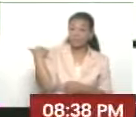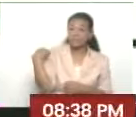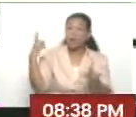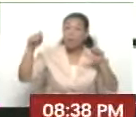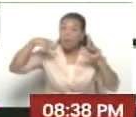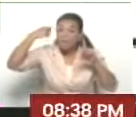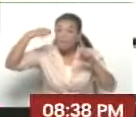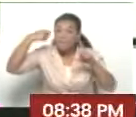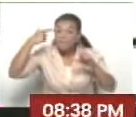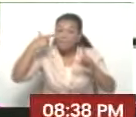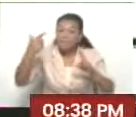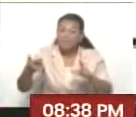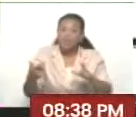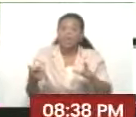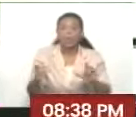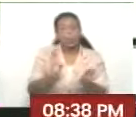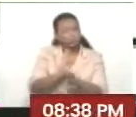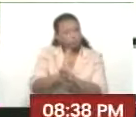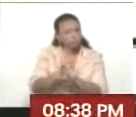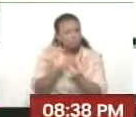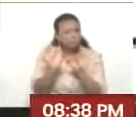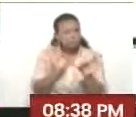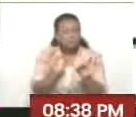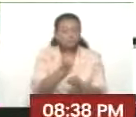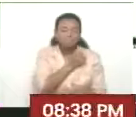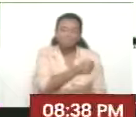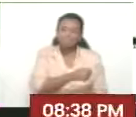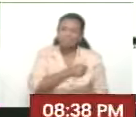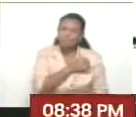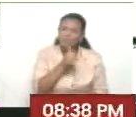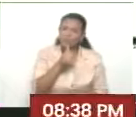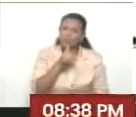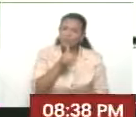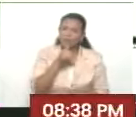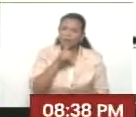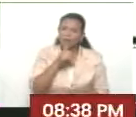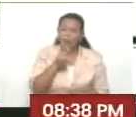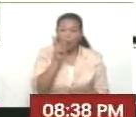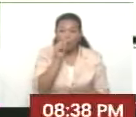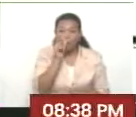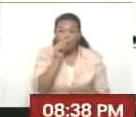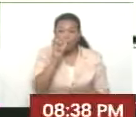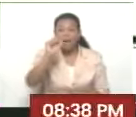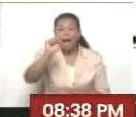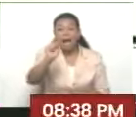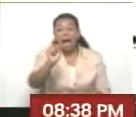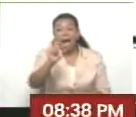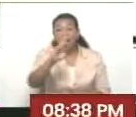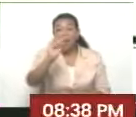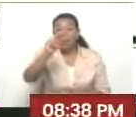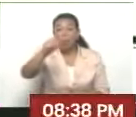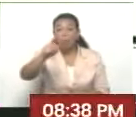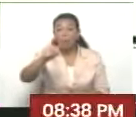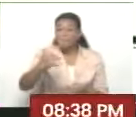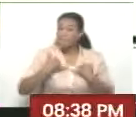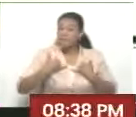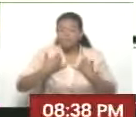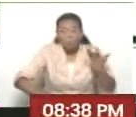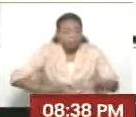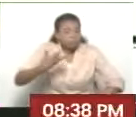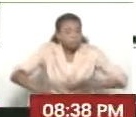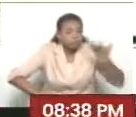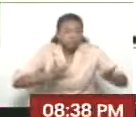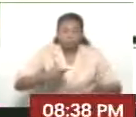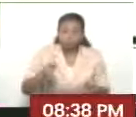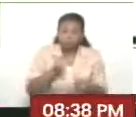video con mucho cuidado porque lamentablemente un veterano de guerra llamado Aaron Bushnell se quemó, se prendió fuego en